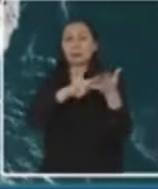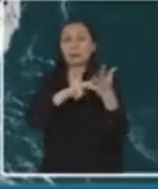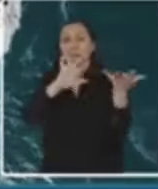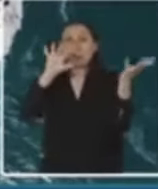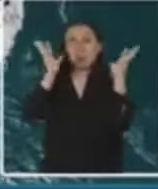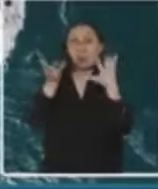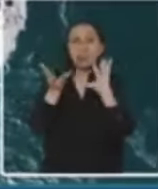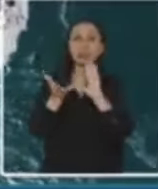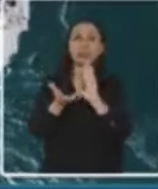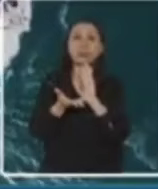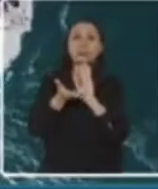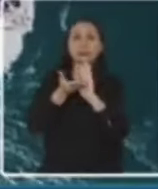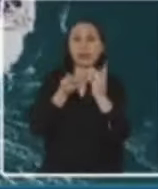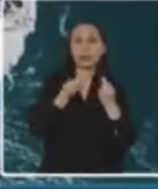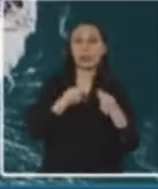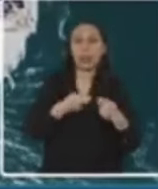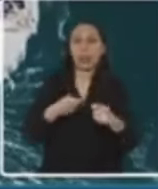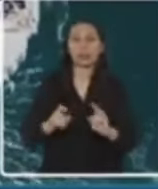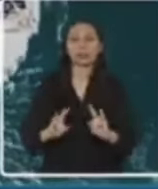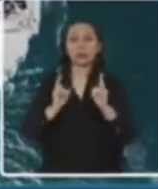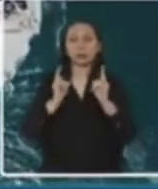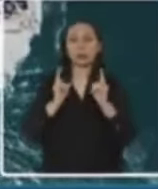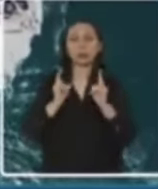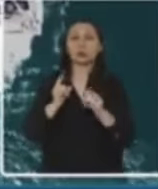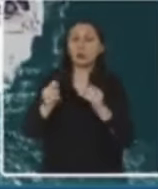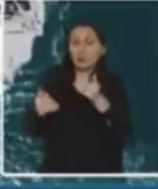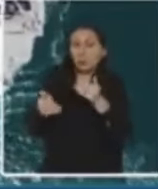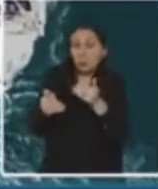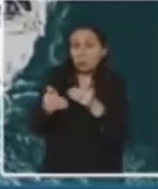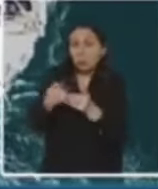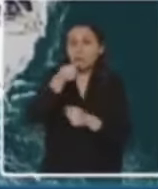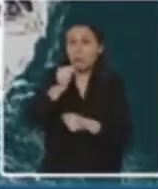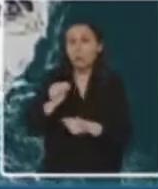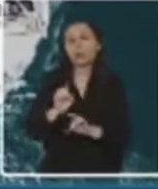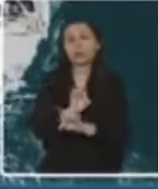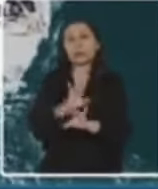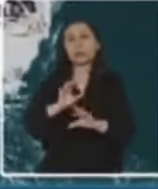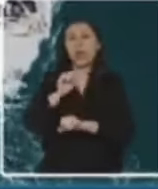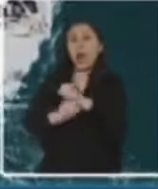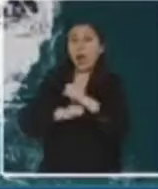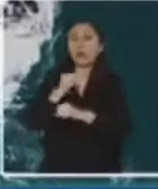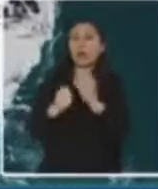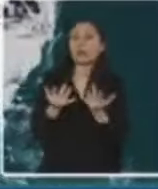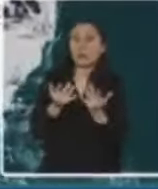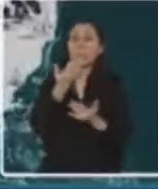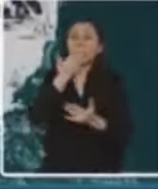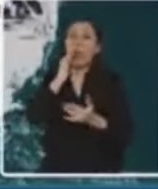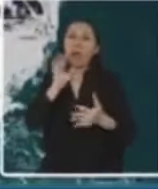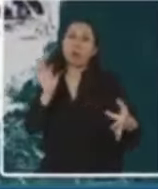climáticas de los aumentos en los costos estamos cada vez más cerca de un anhelo de décadas por mejorar la